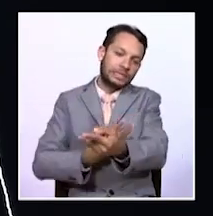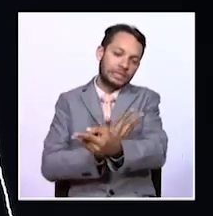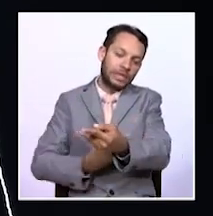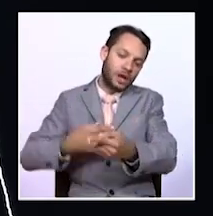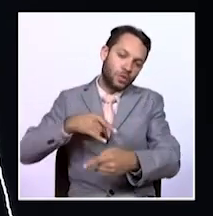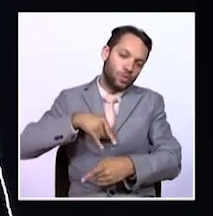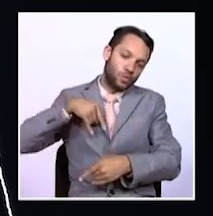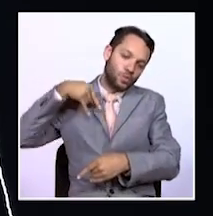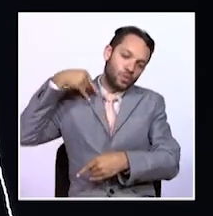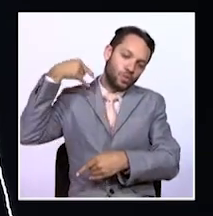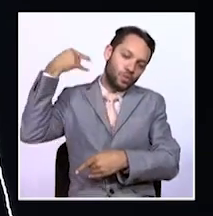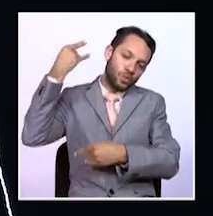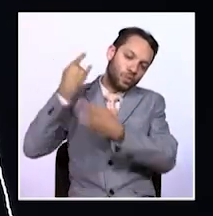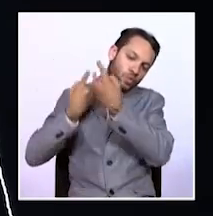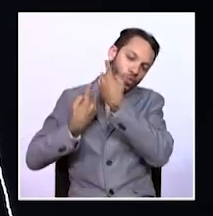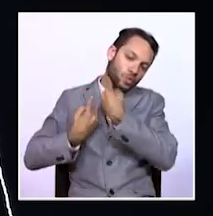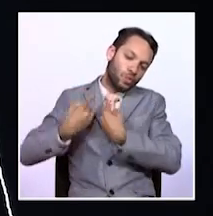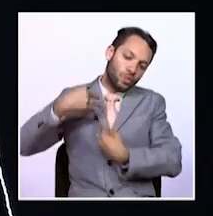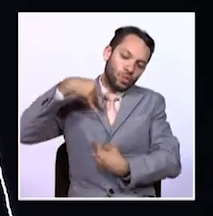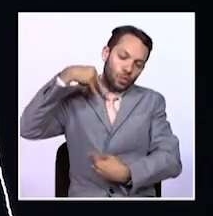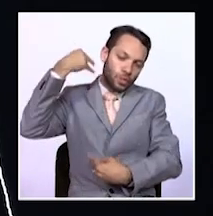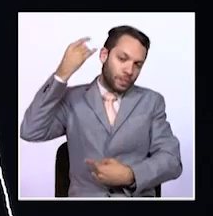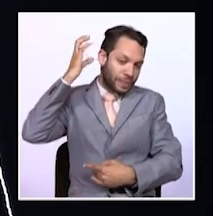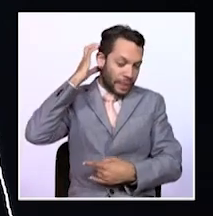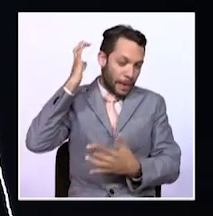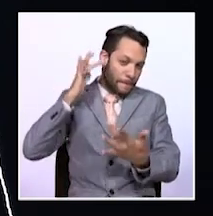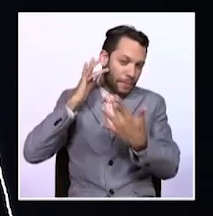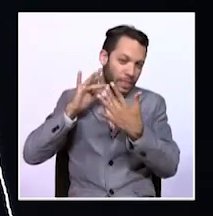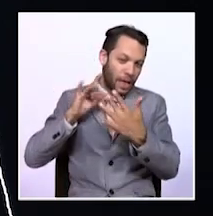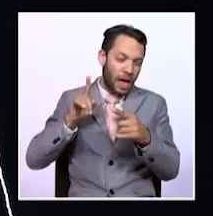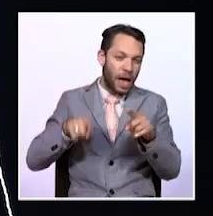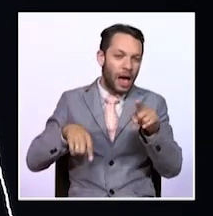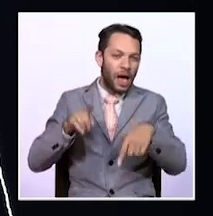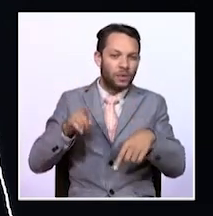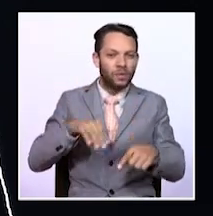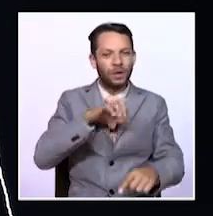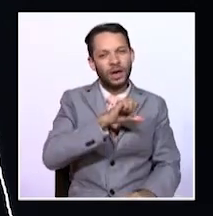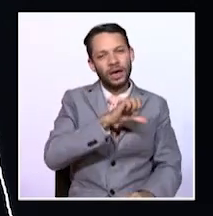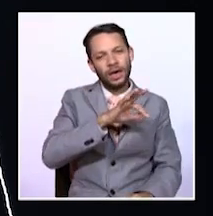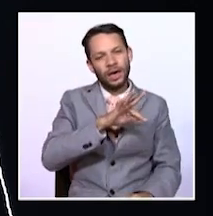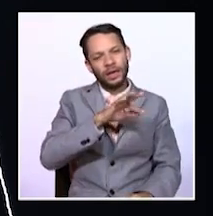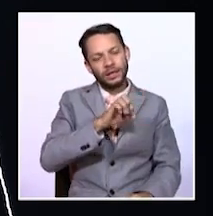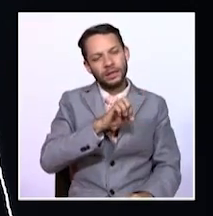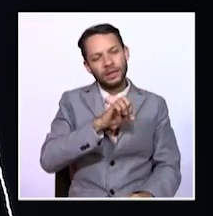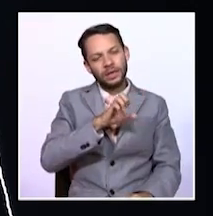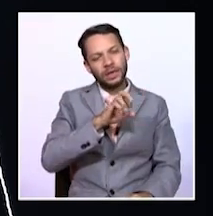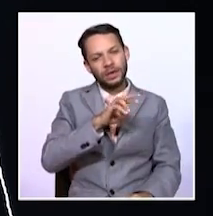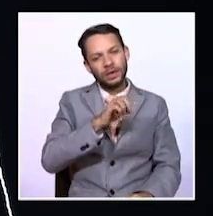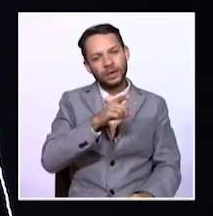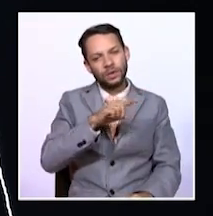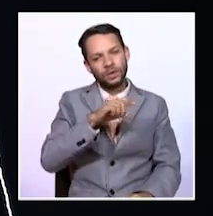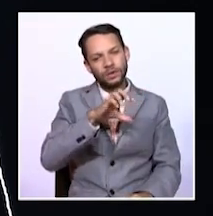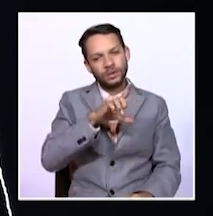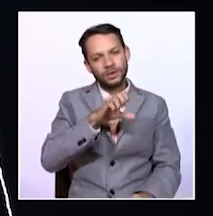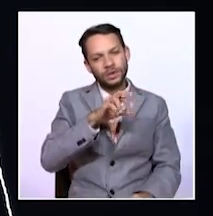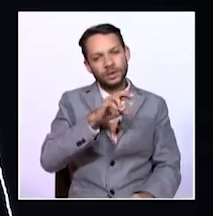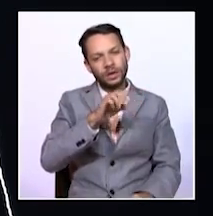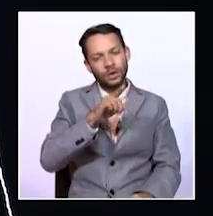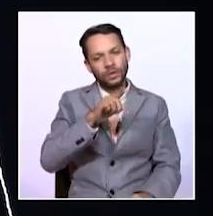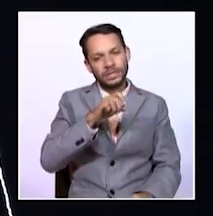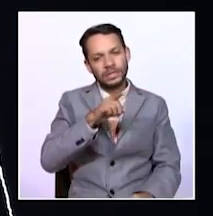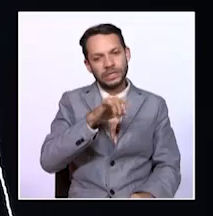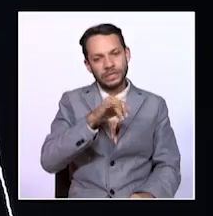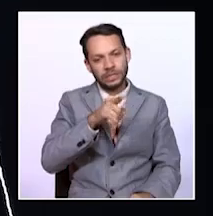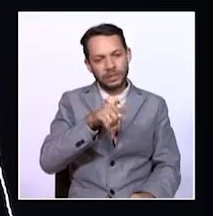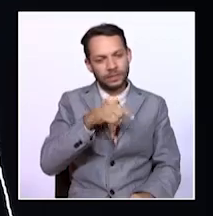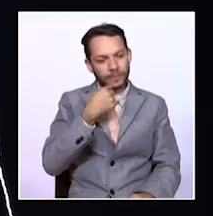graso, muchas veces también tienen placas de arteriosclerosis, es decir, de depósitos grasos a nivel de sus paredes, y podrían